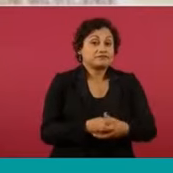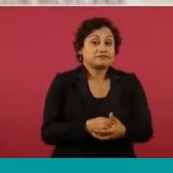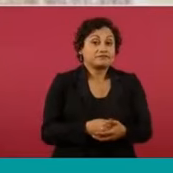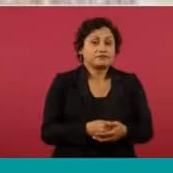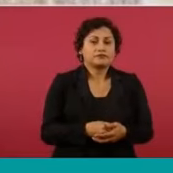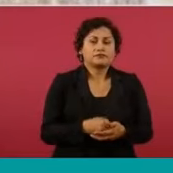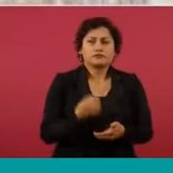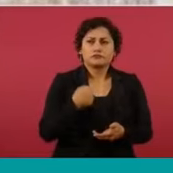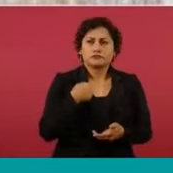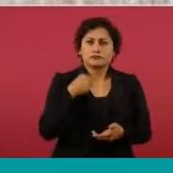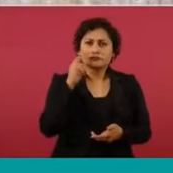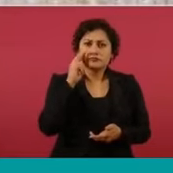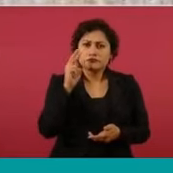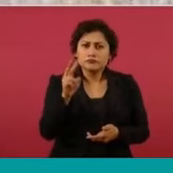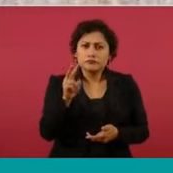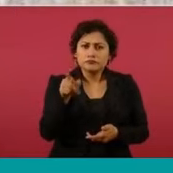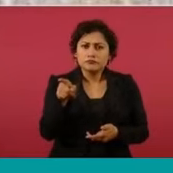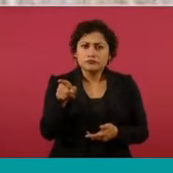el actor